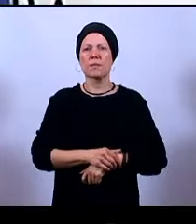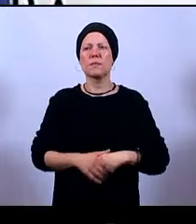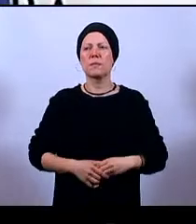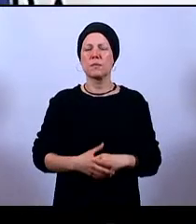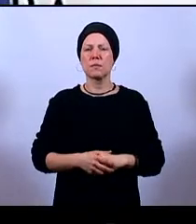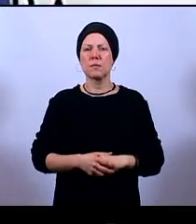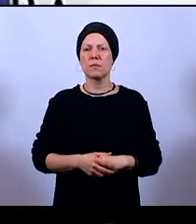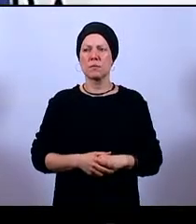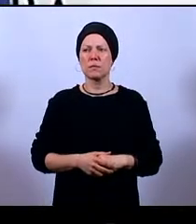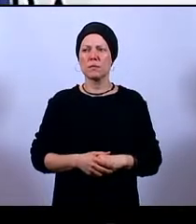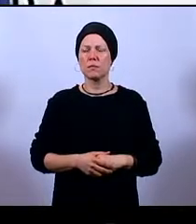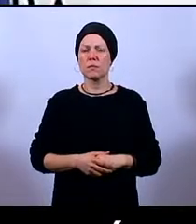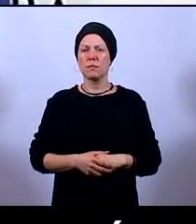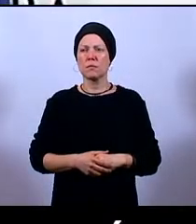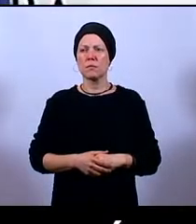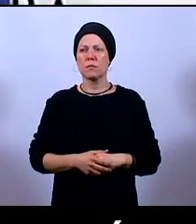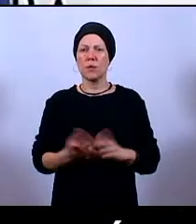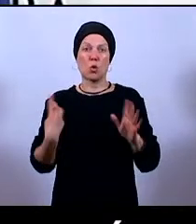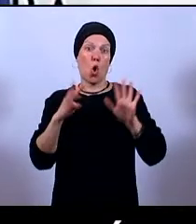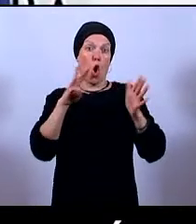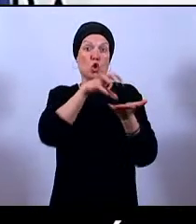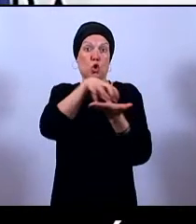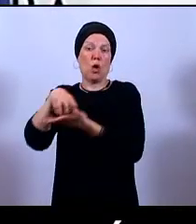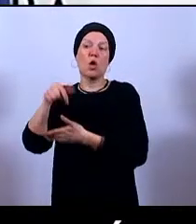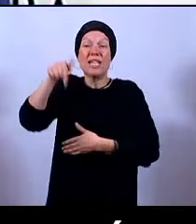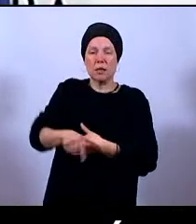Saben que son 8 centros y este es uno de ellos.